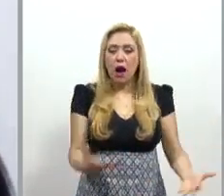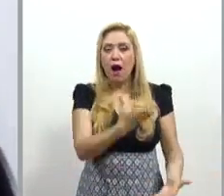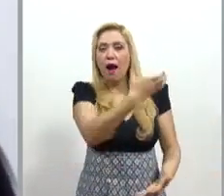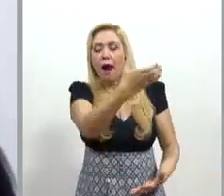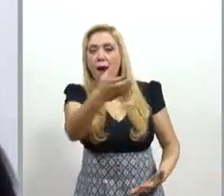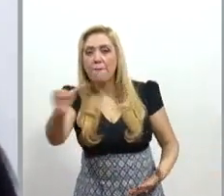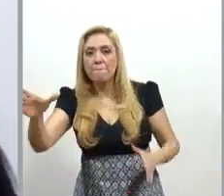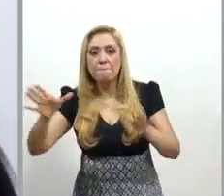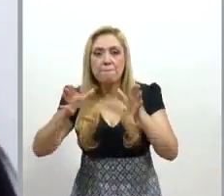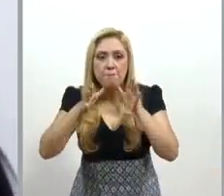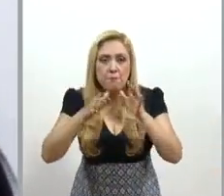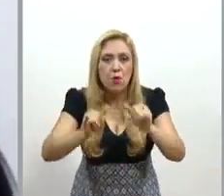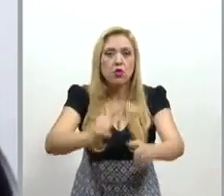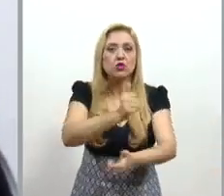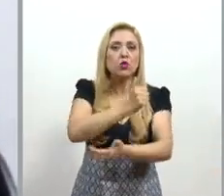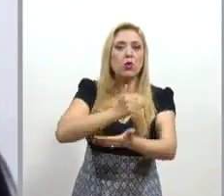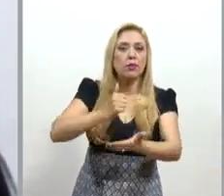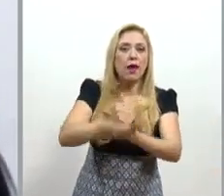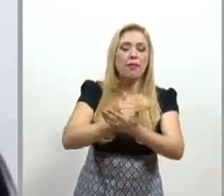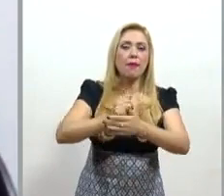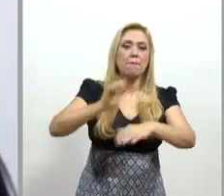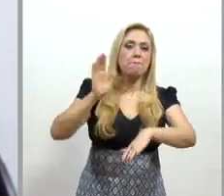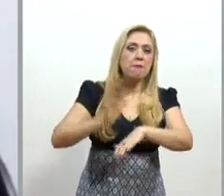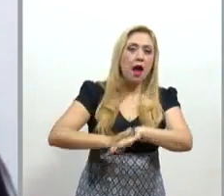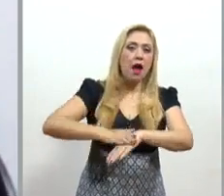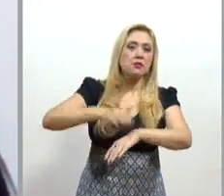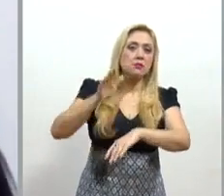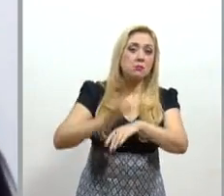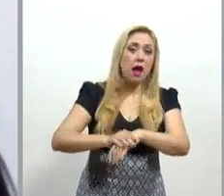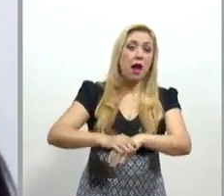países, está aumentando de manera